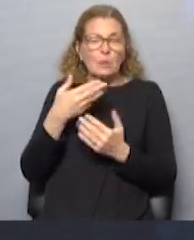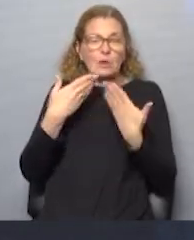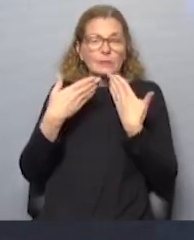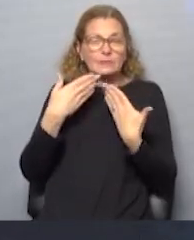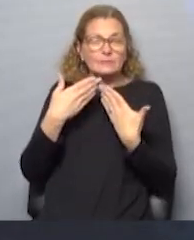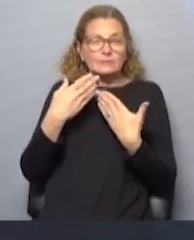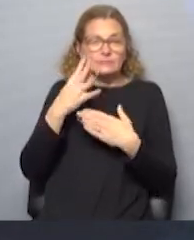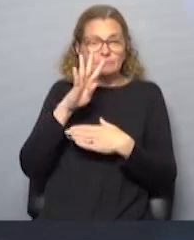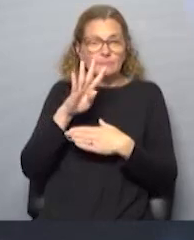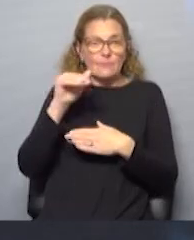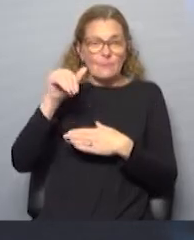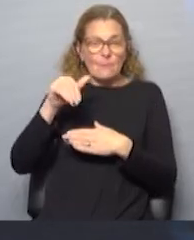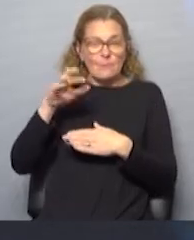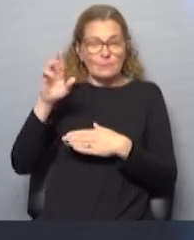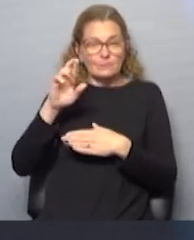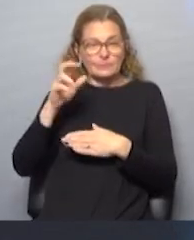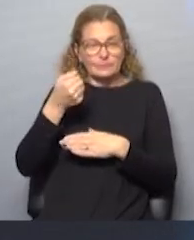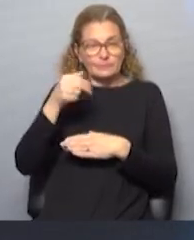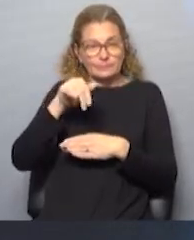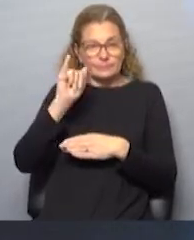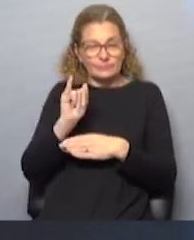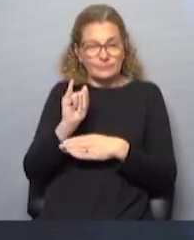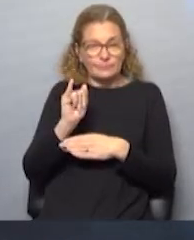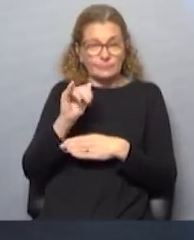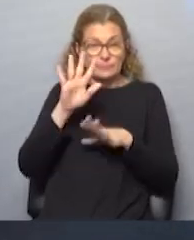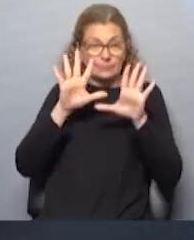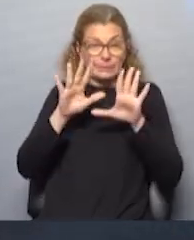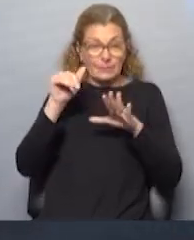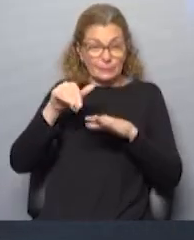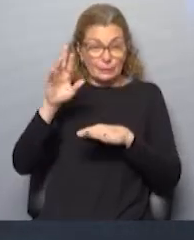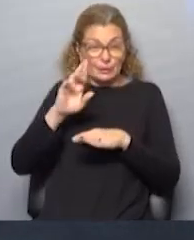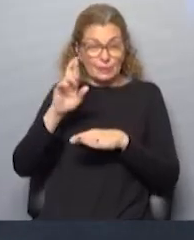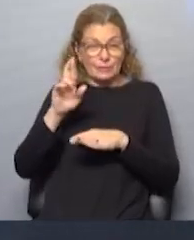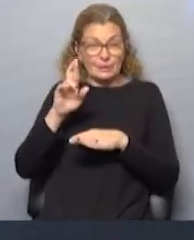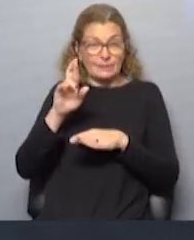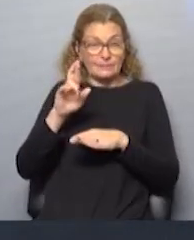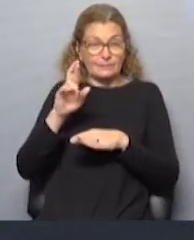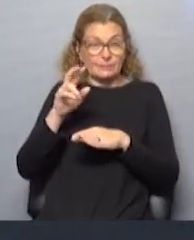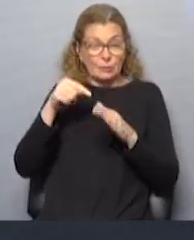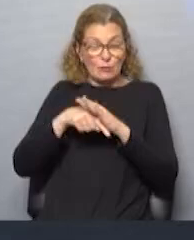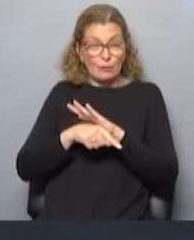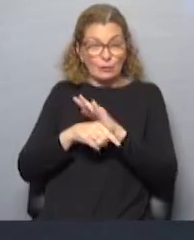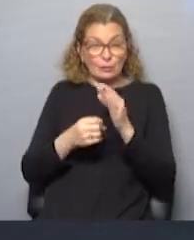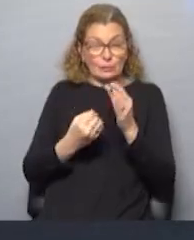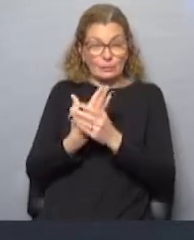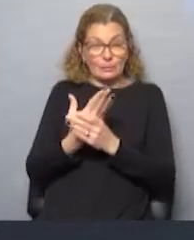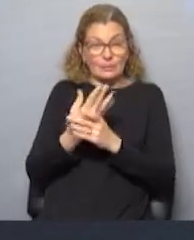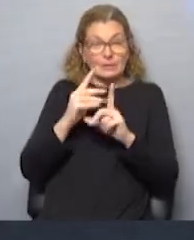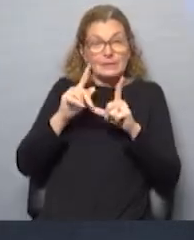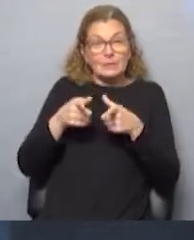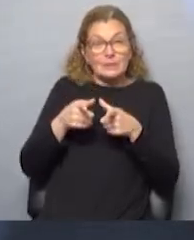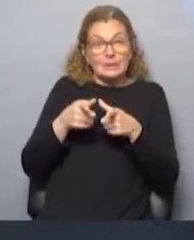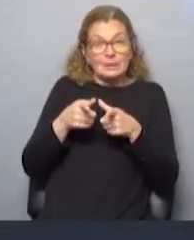de cuatro millones de dólares para el año y diez millones de dólares para un fondo de innovación que también tiene